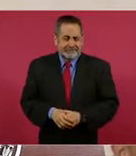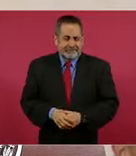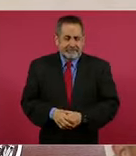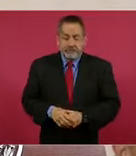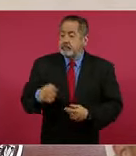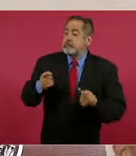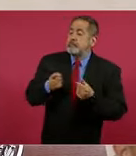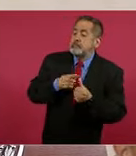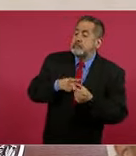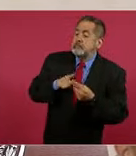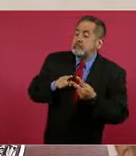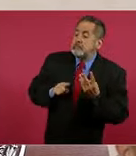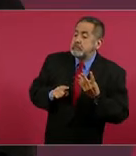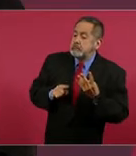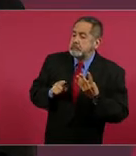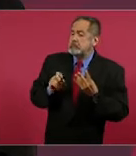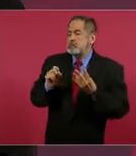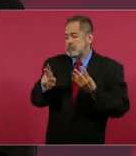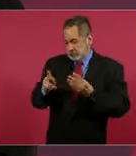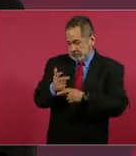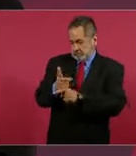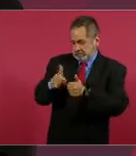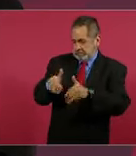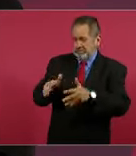condicionar la libertad.